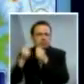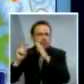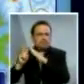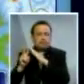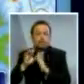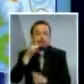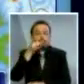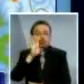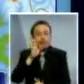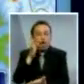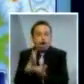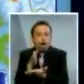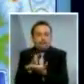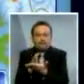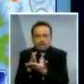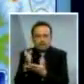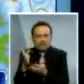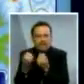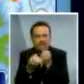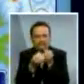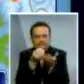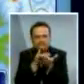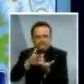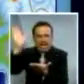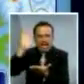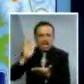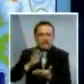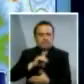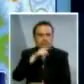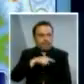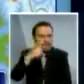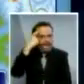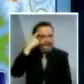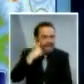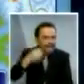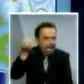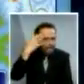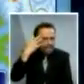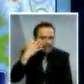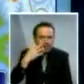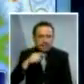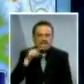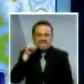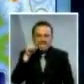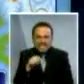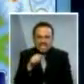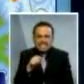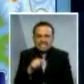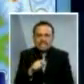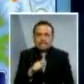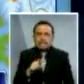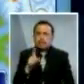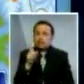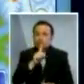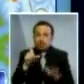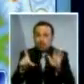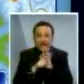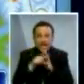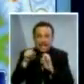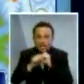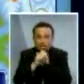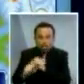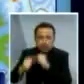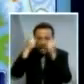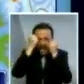para obligarlos a abandonar su tierra y para que los demás aprendan la lección, ese delito no es terrorista. Yo te puedo garantizar que